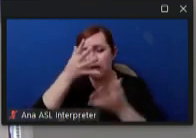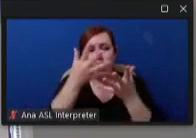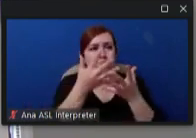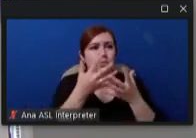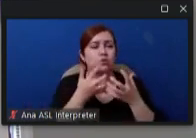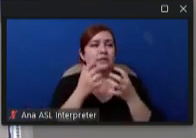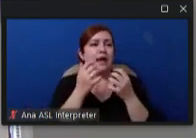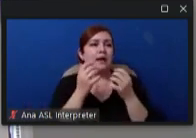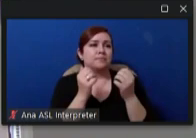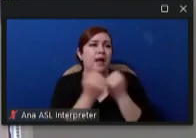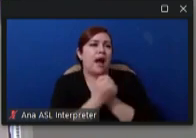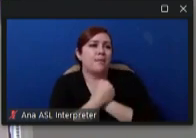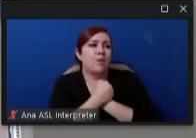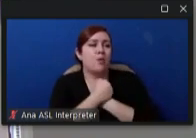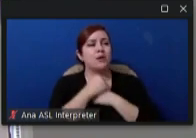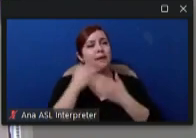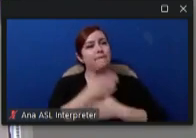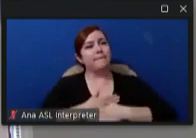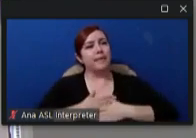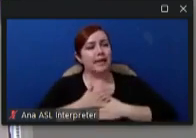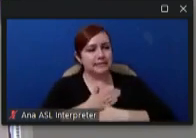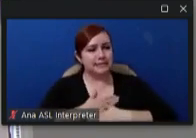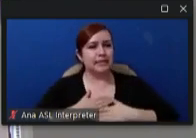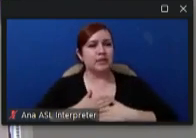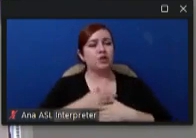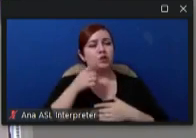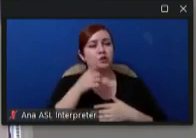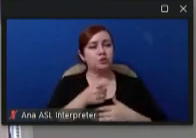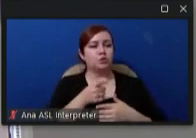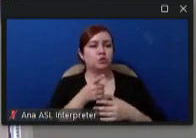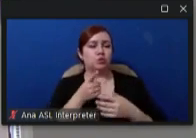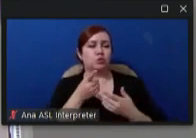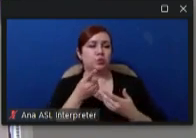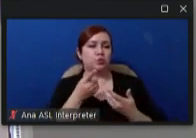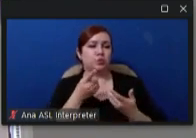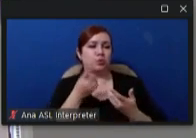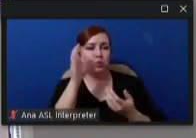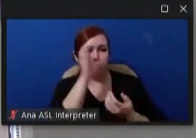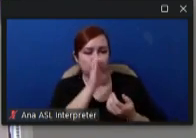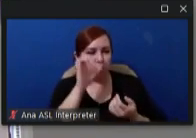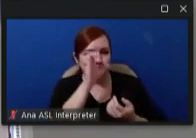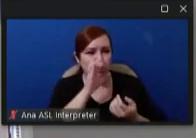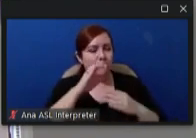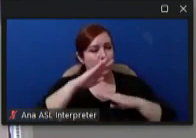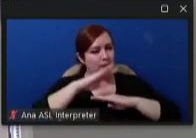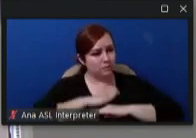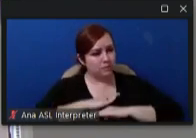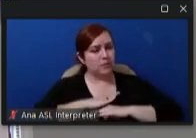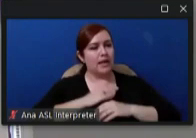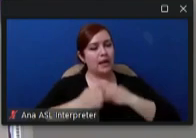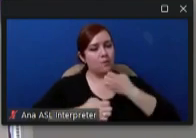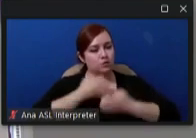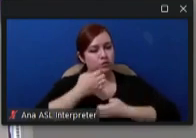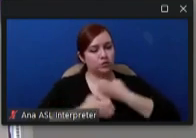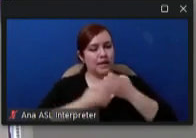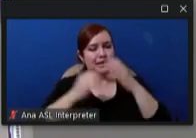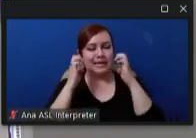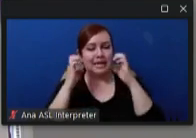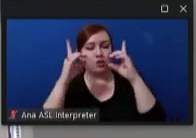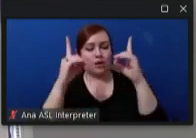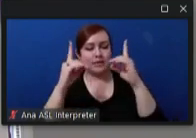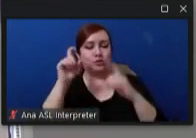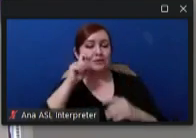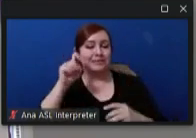el desarrollo personal y la satisfacción emocional destaca la necesidad de apoyo integral y educación sexual